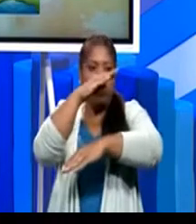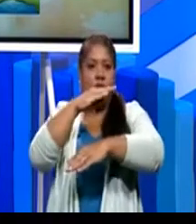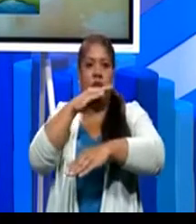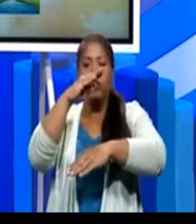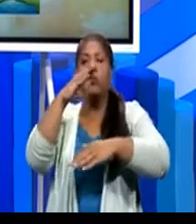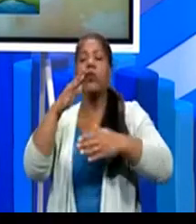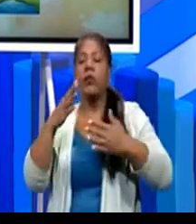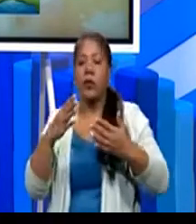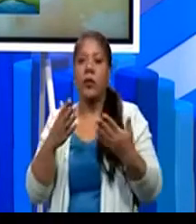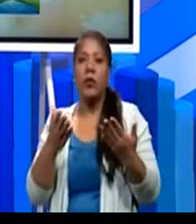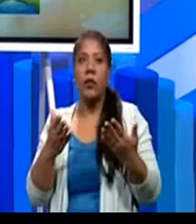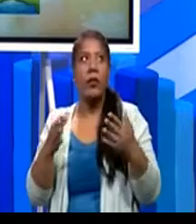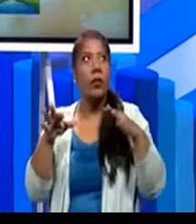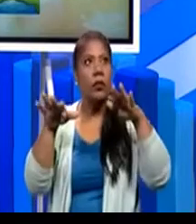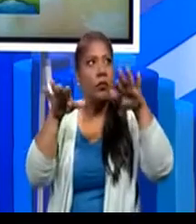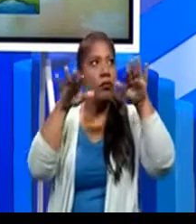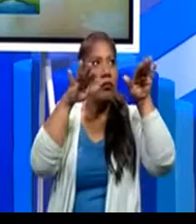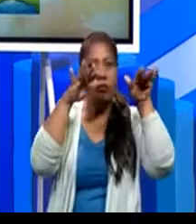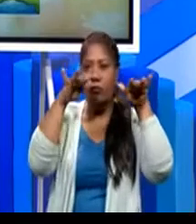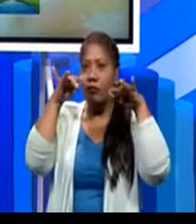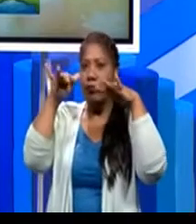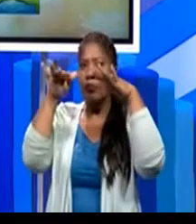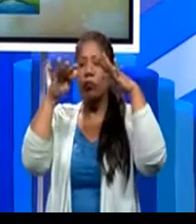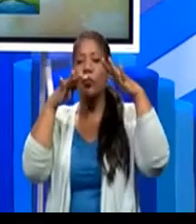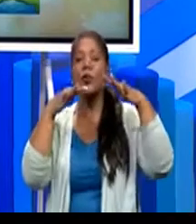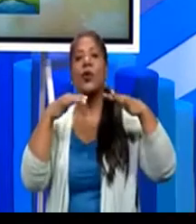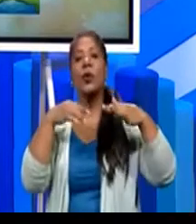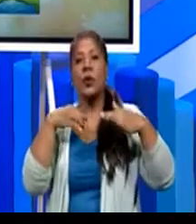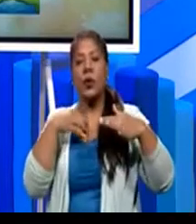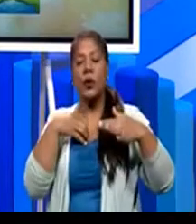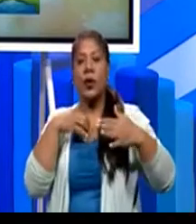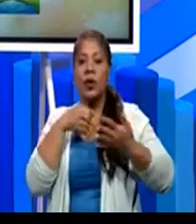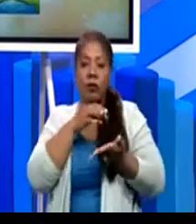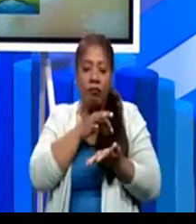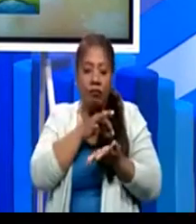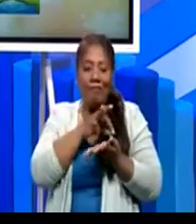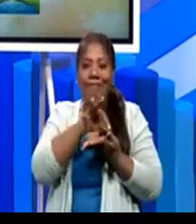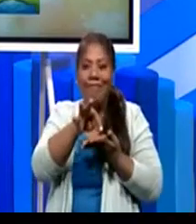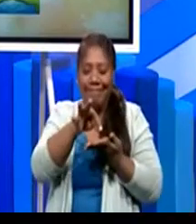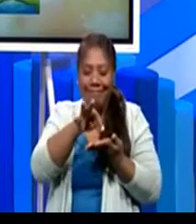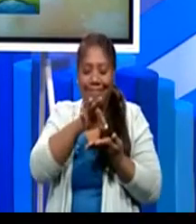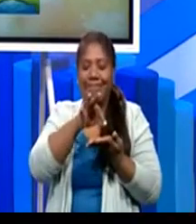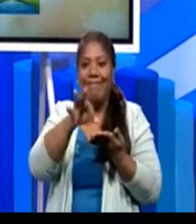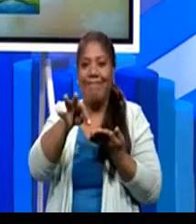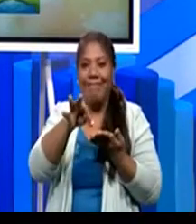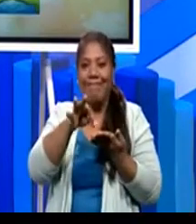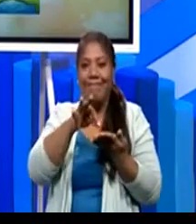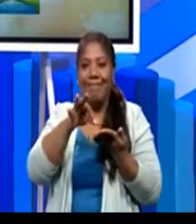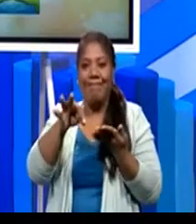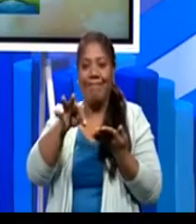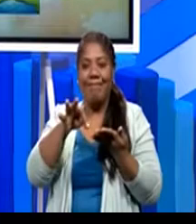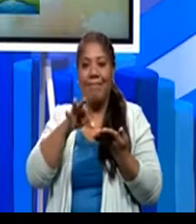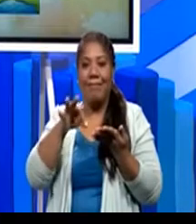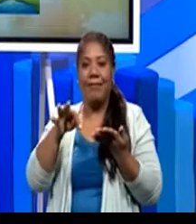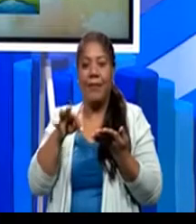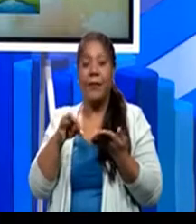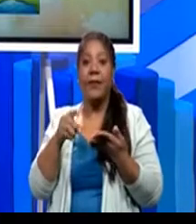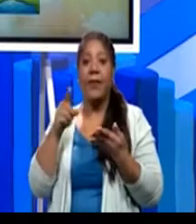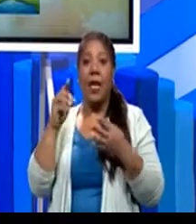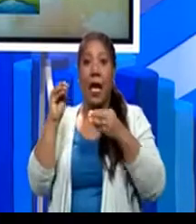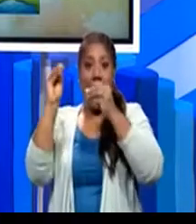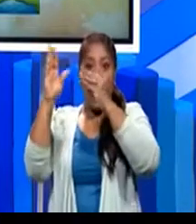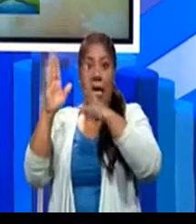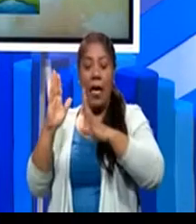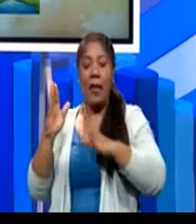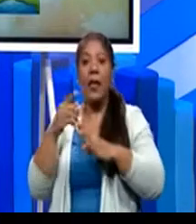a ver en ese lugar donde yo voy. Por ejemplo, a mí me gusta mucho ir al campo donde es mi familia,